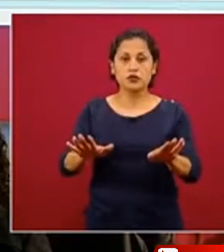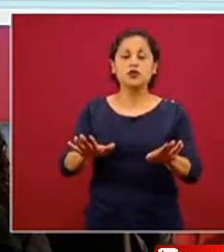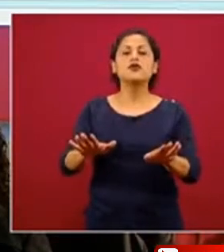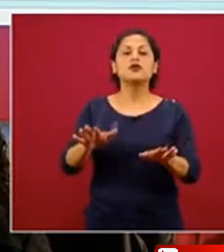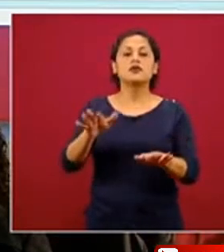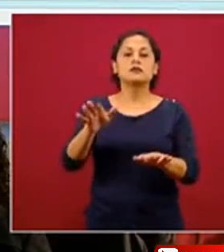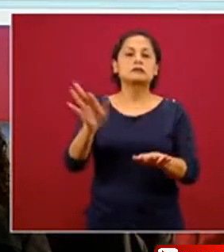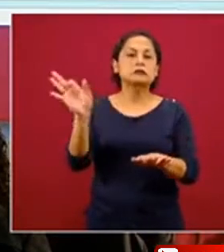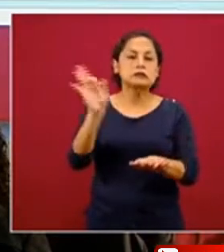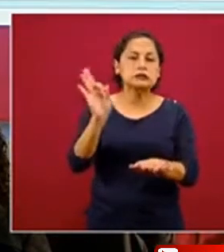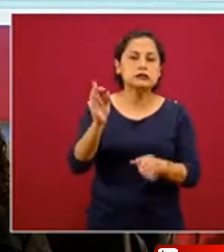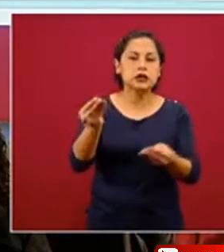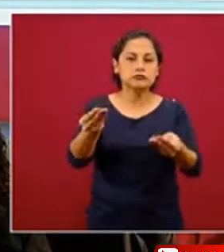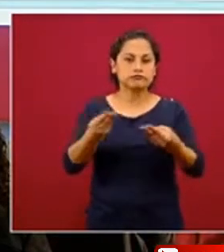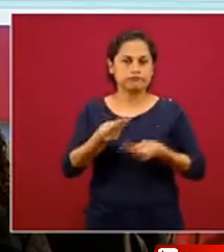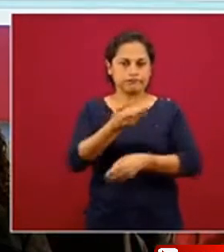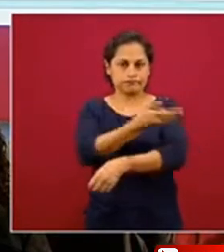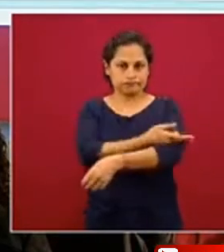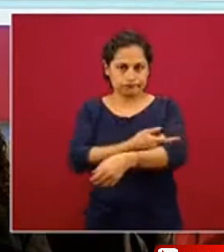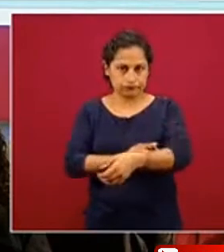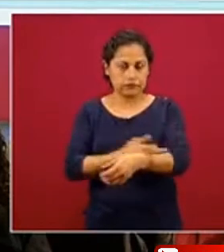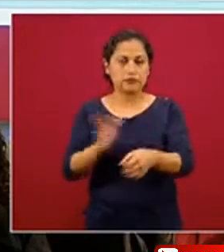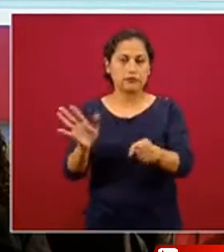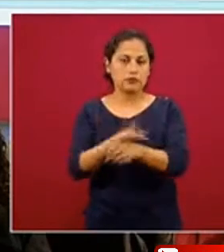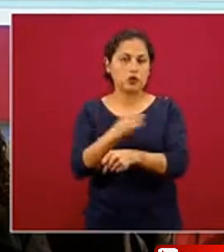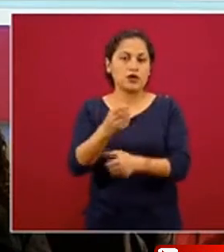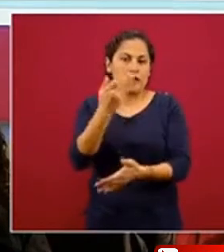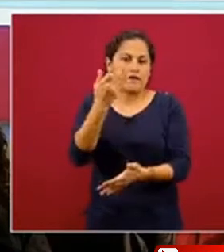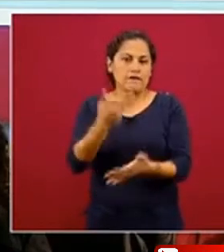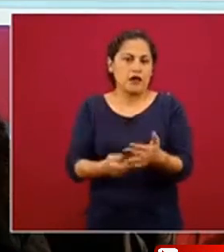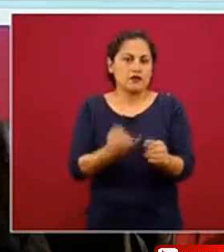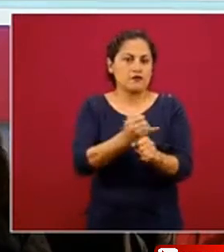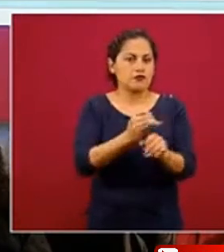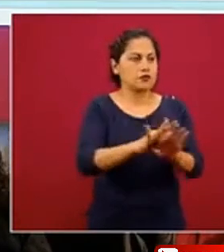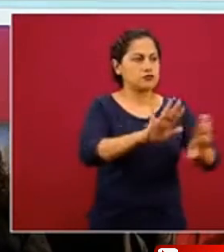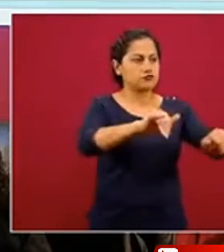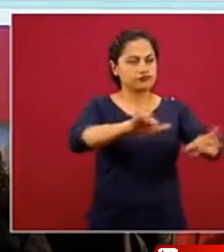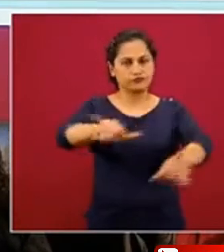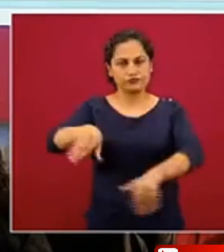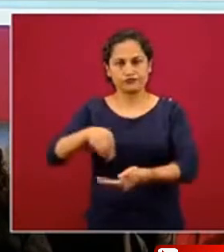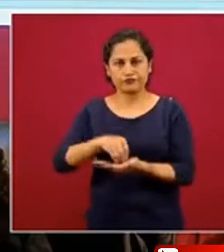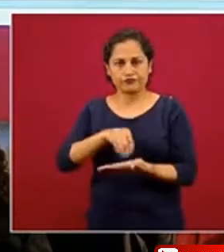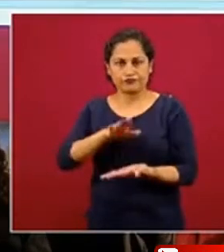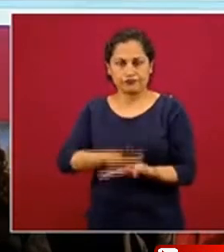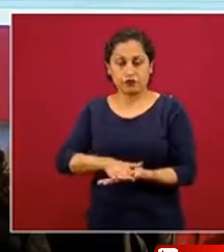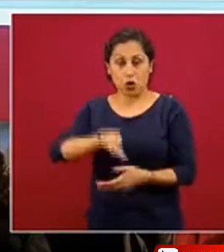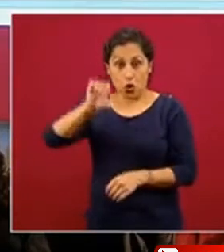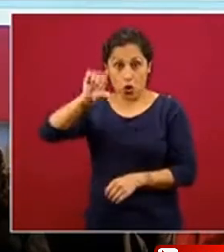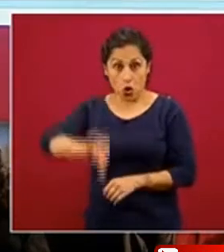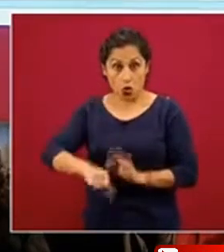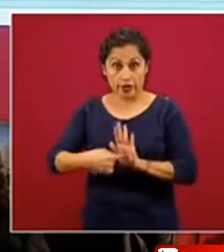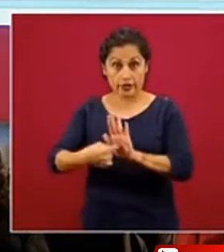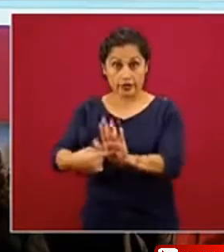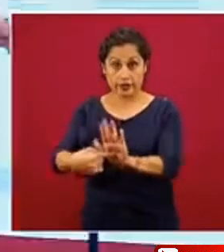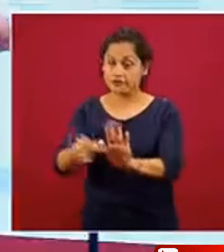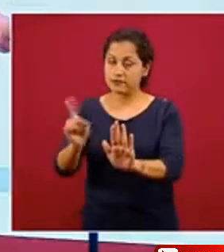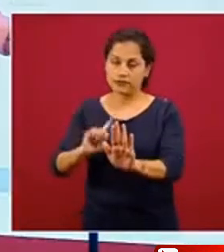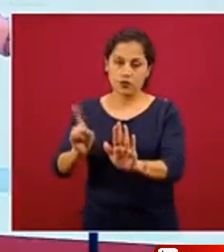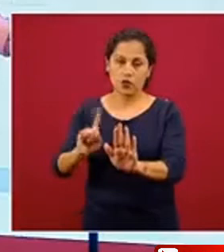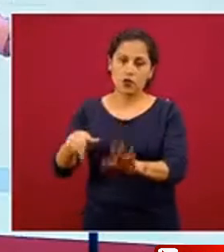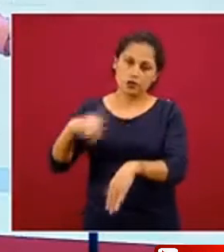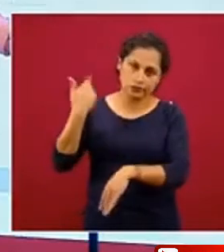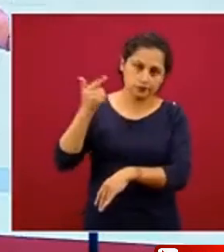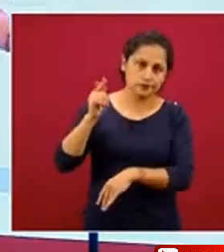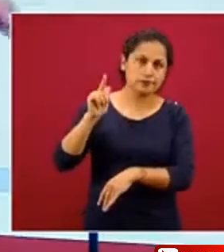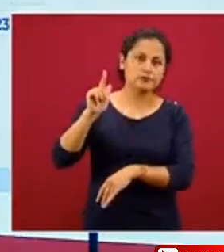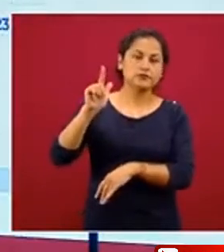el proceso de confirmación y de incorporación de datos. Entonces, no los presentamos hoy. La siguiente semana agregaremos